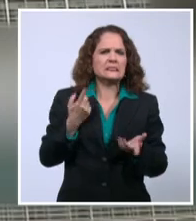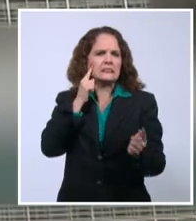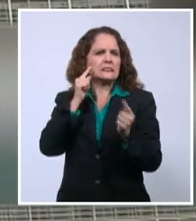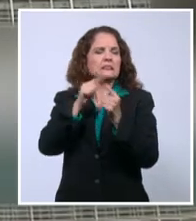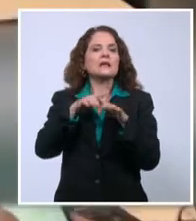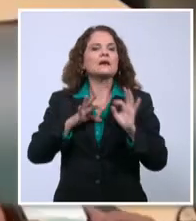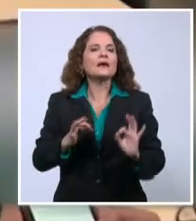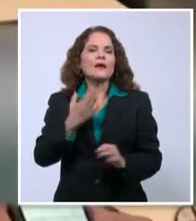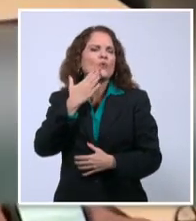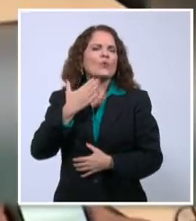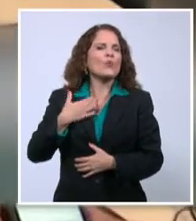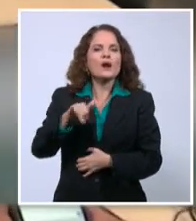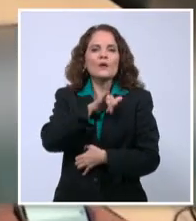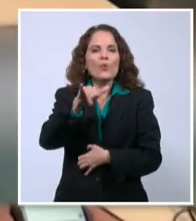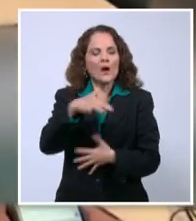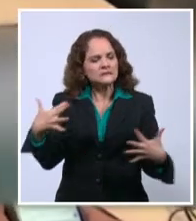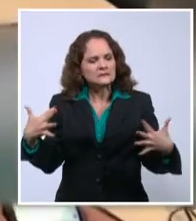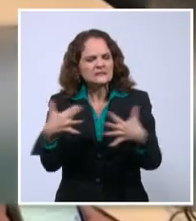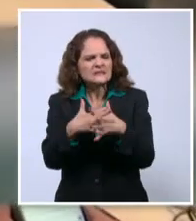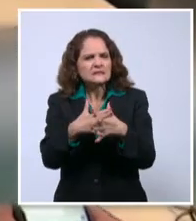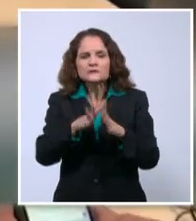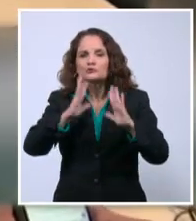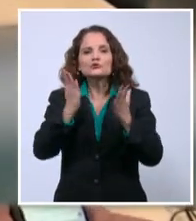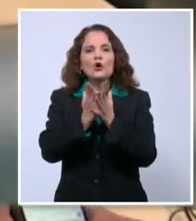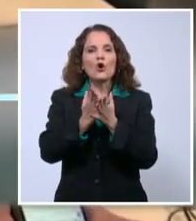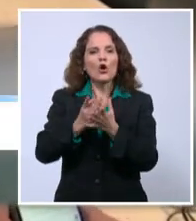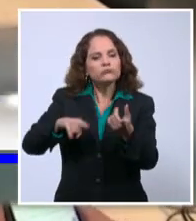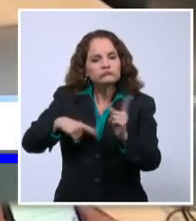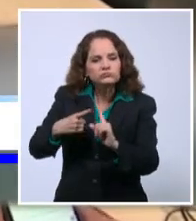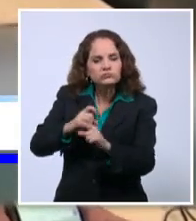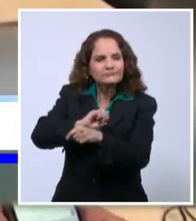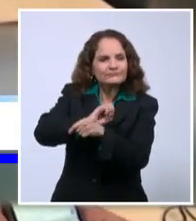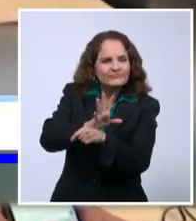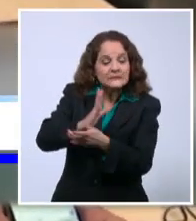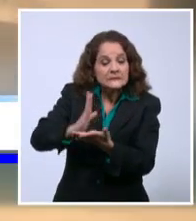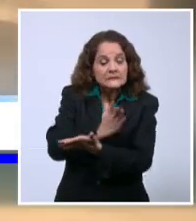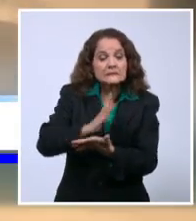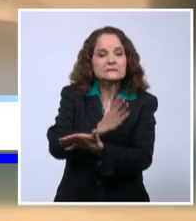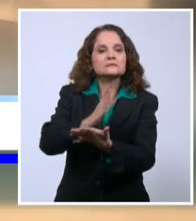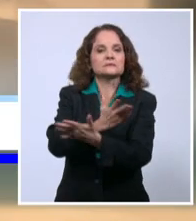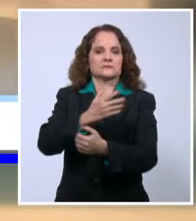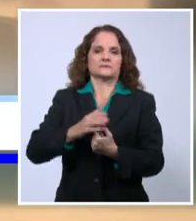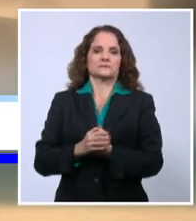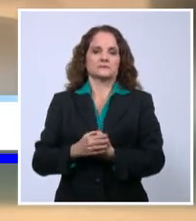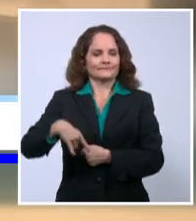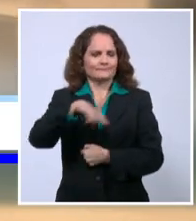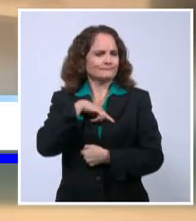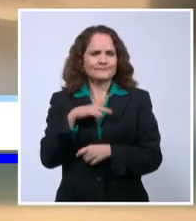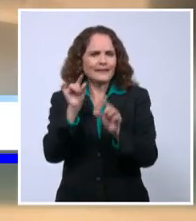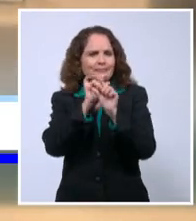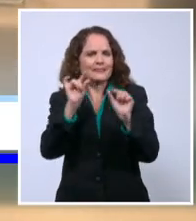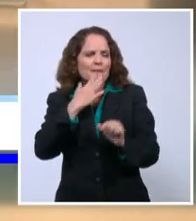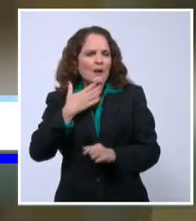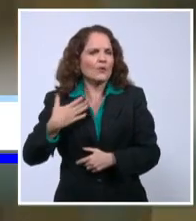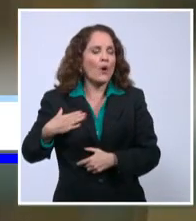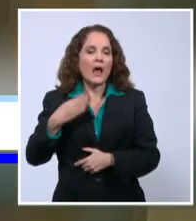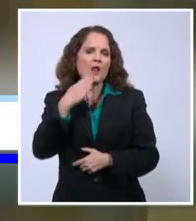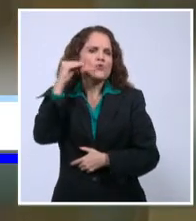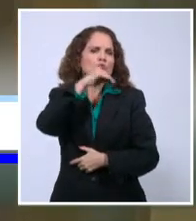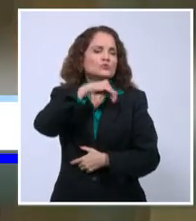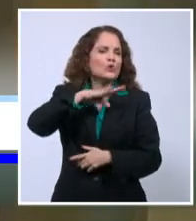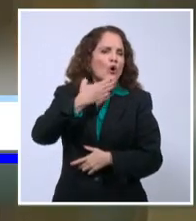respuesta mancomunada a la COVID-19. Están entre los aspectos a tratar el uso de las nuevas tecnologías de la información